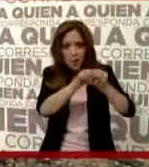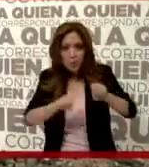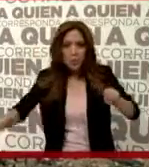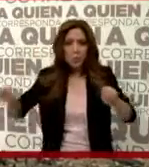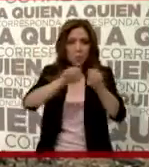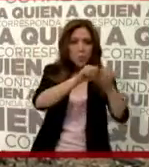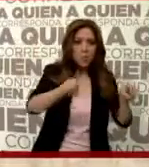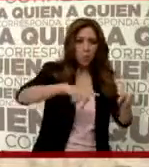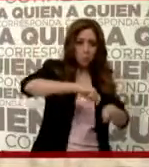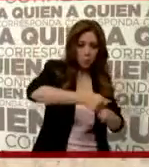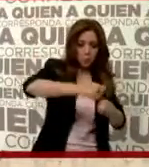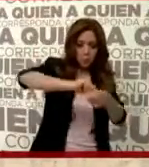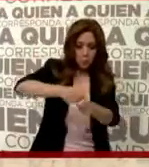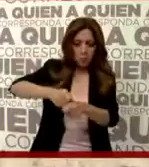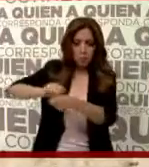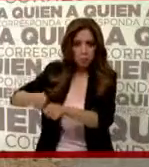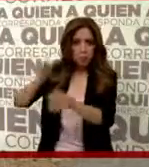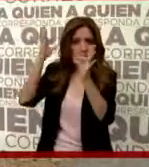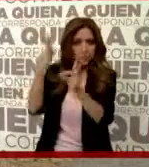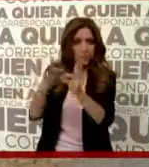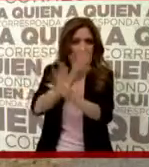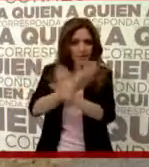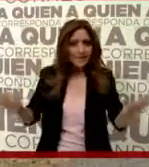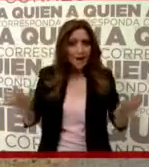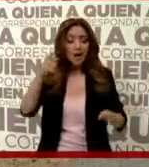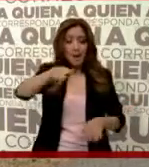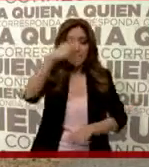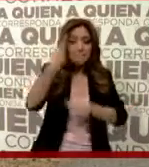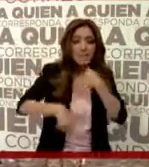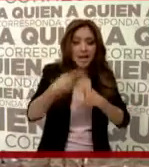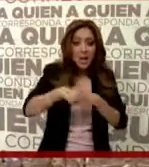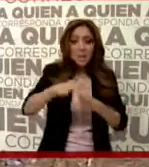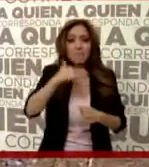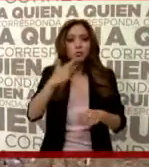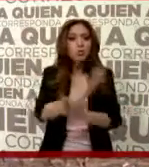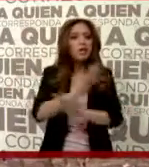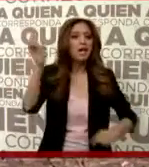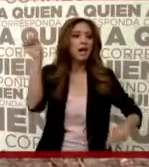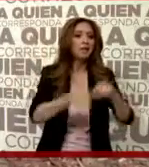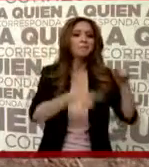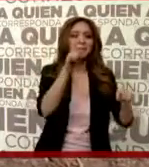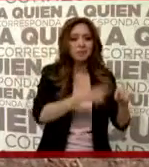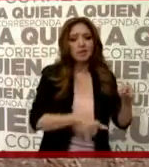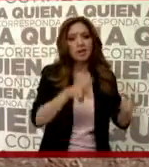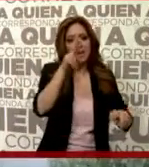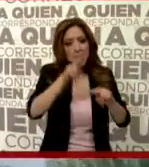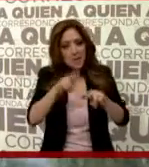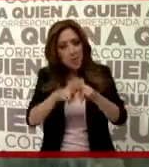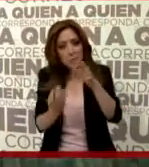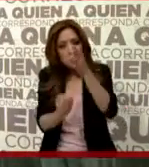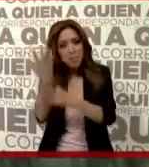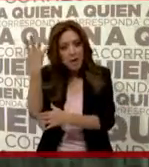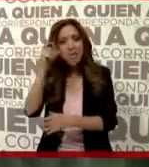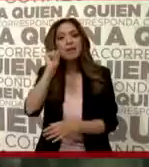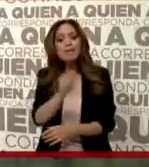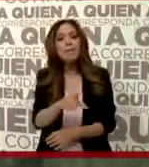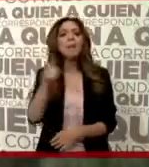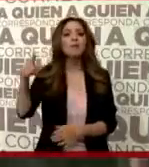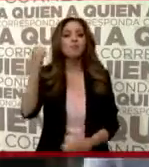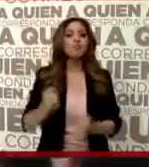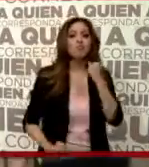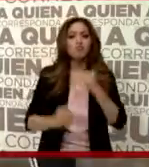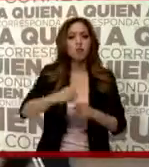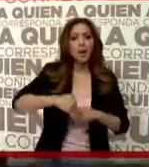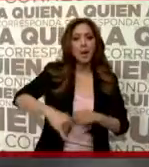cada uno de ellos su respectivo poste. Todos los peligros y basura fueron retirados, más bancas fueron colocadas y los corredores